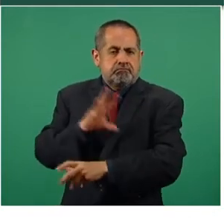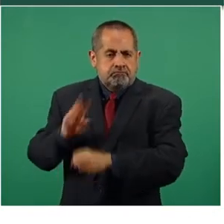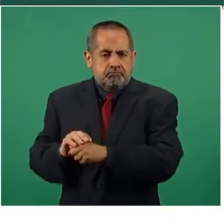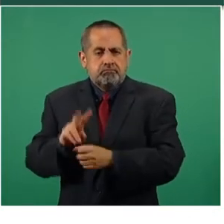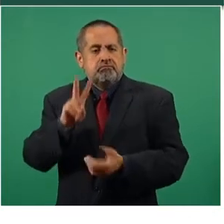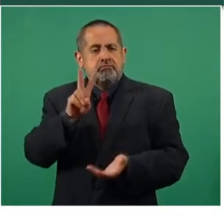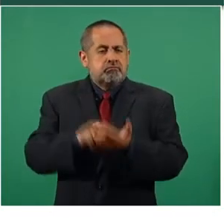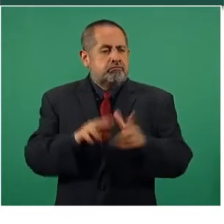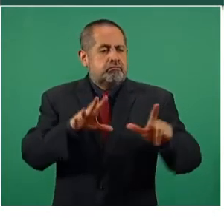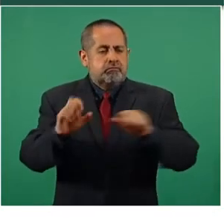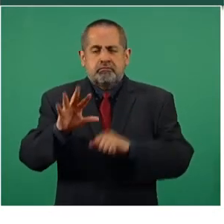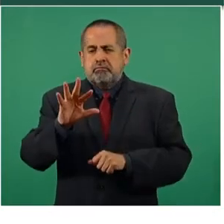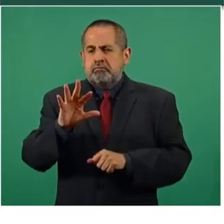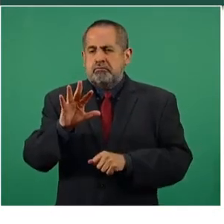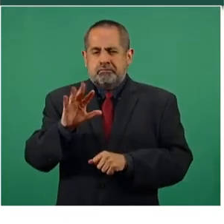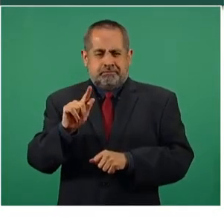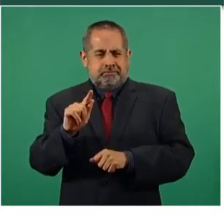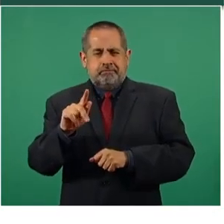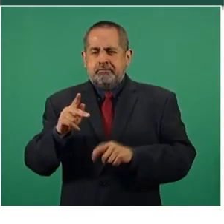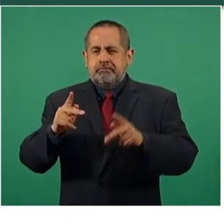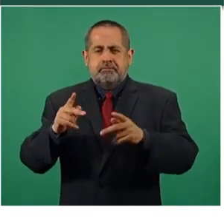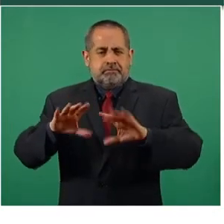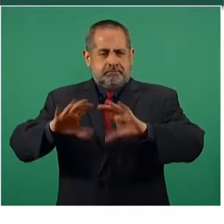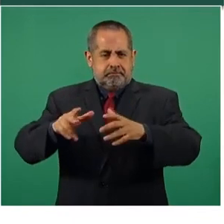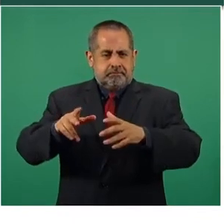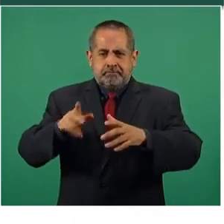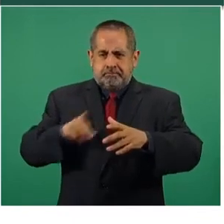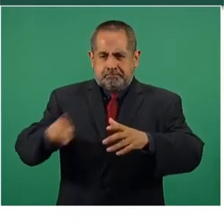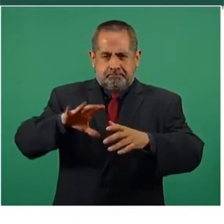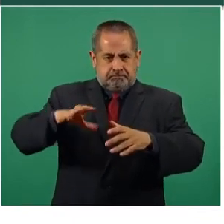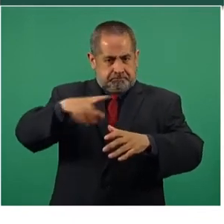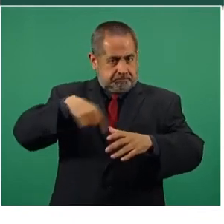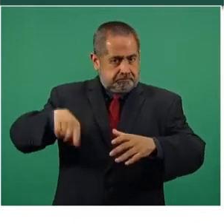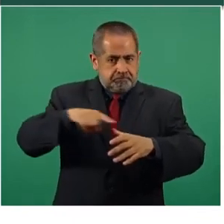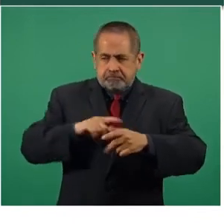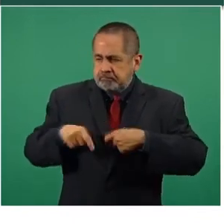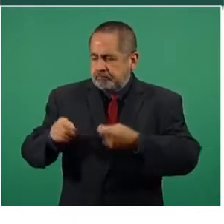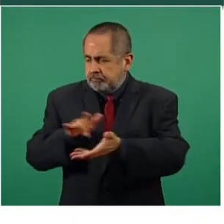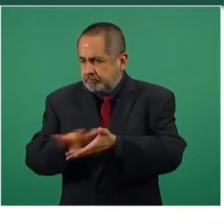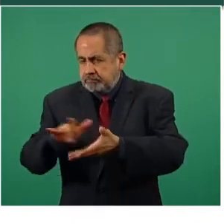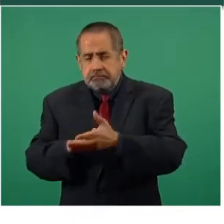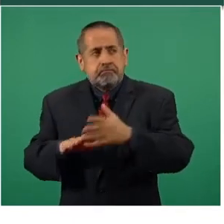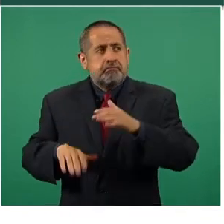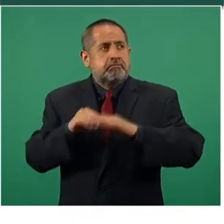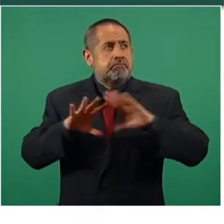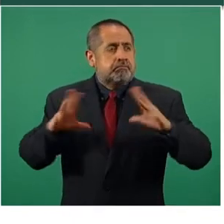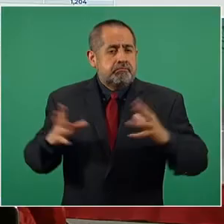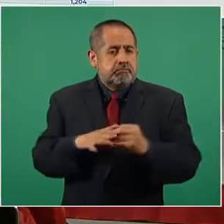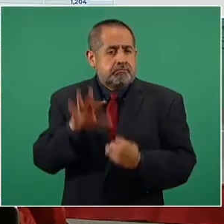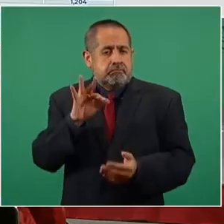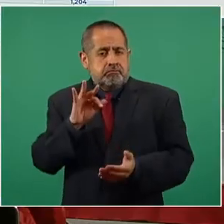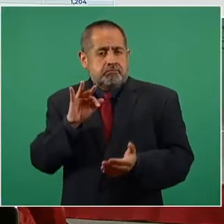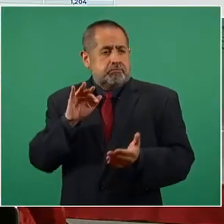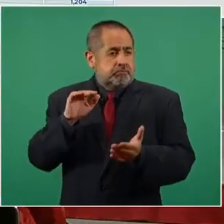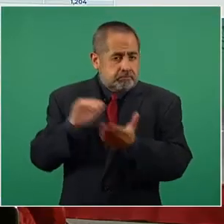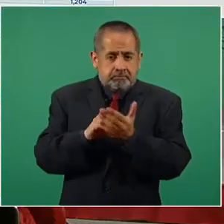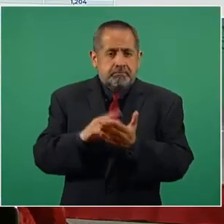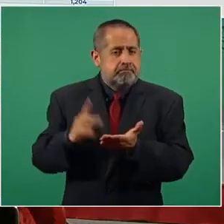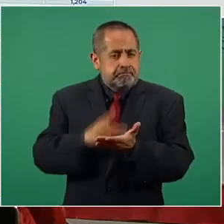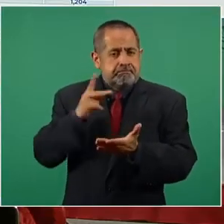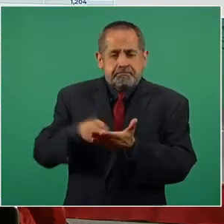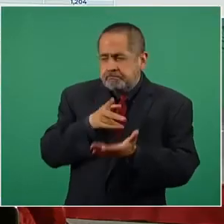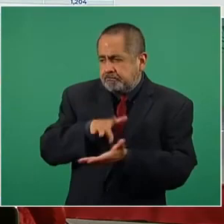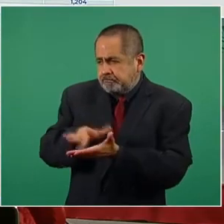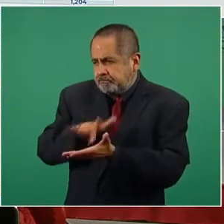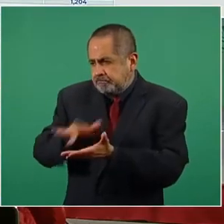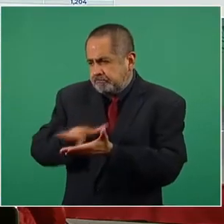2,670 comunidades y la cantidad de apoyos proporcionados ya casi alcanzan los 40,000 apoyos.